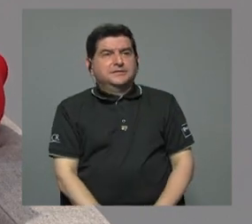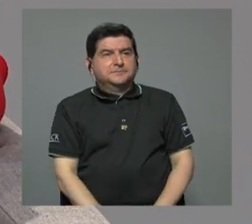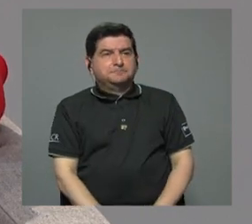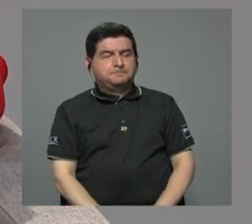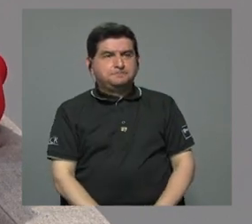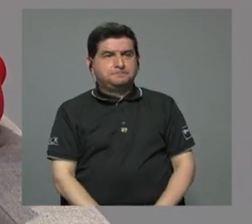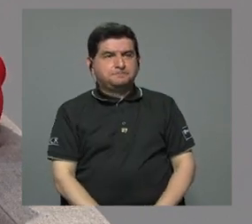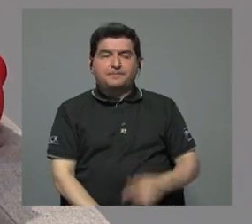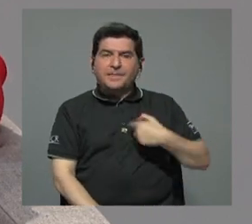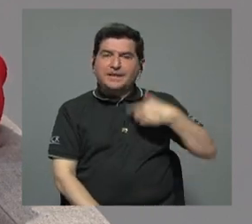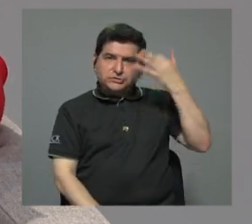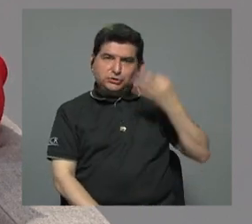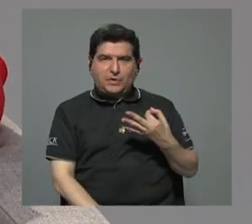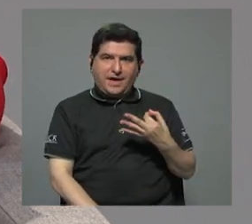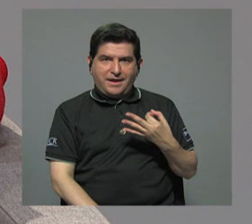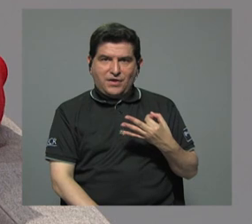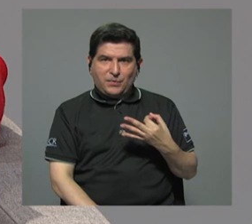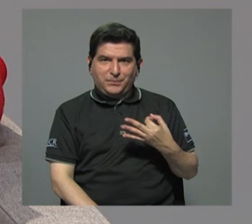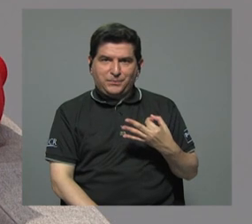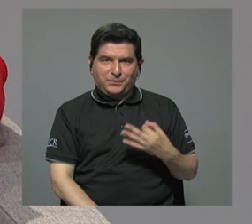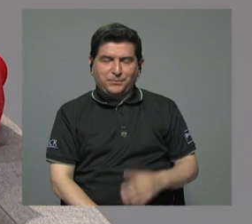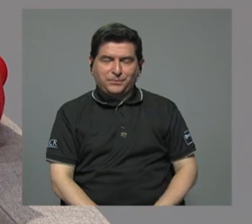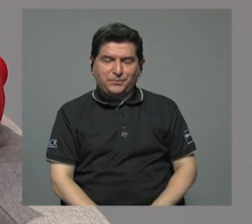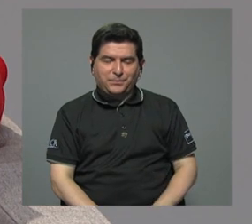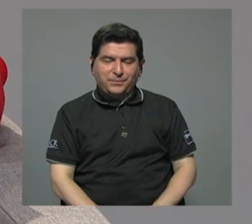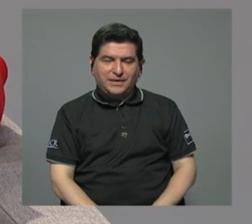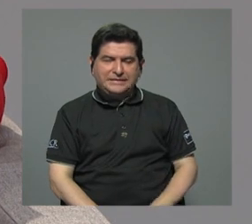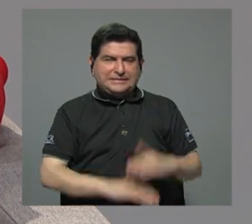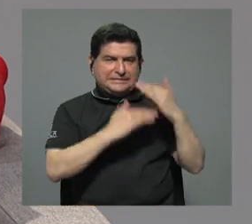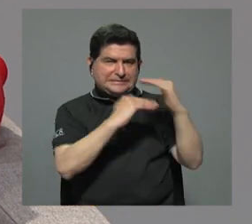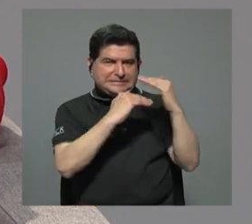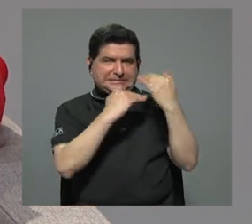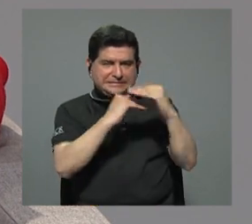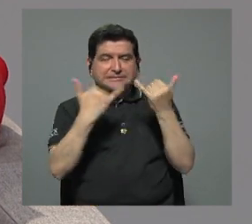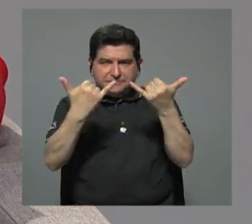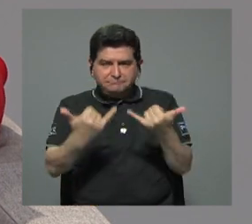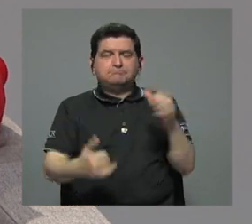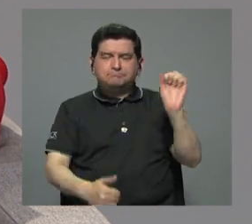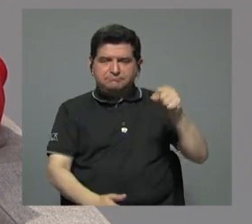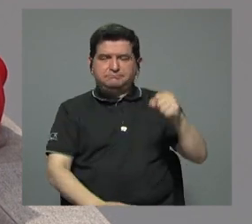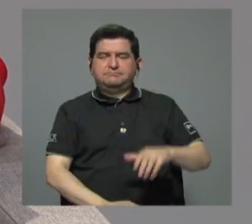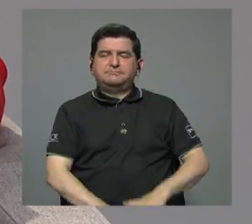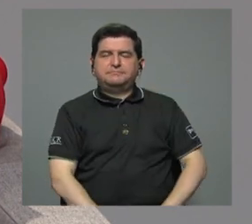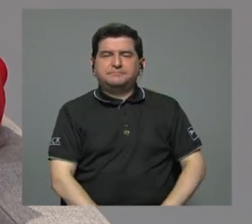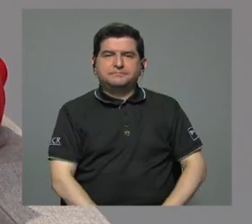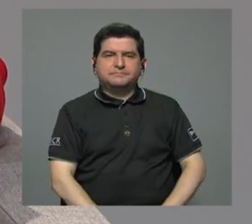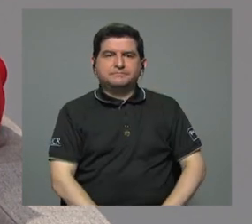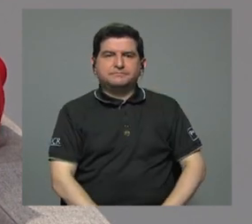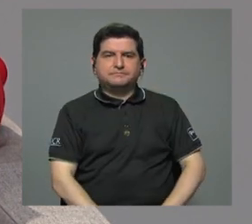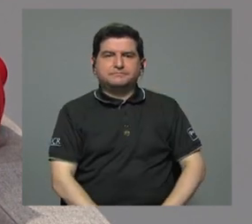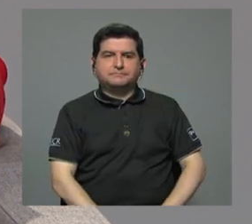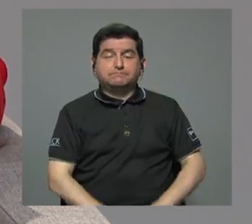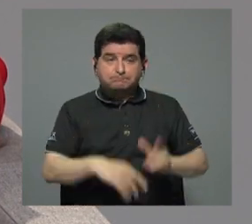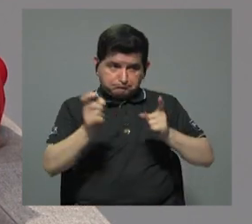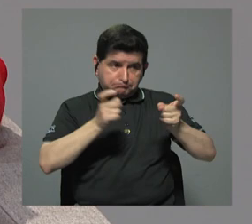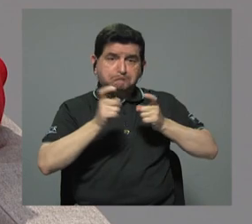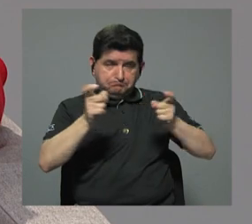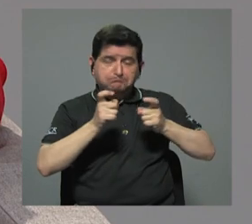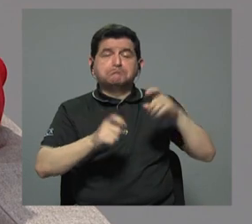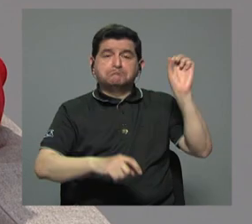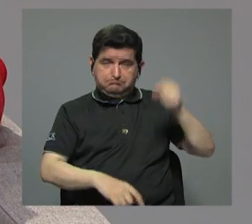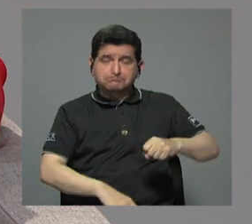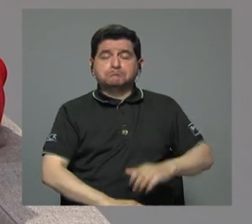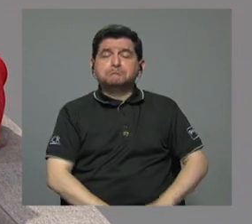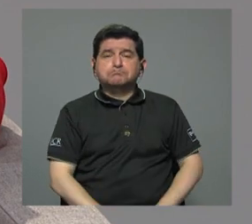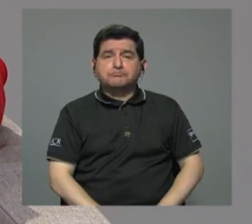yo creo que hay bastante restricciones en este momento hay controles que